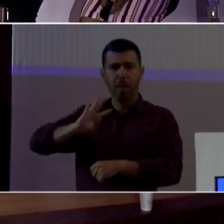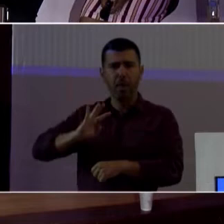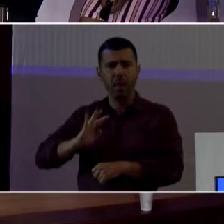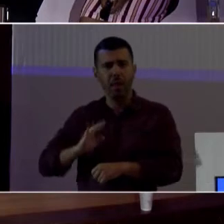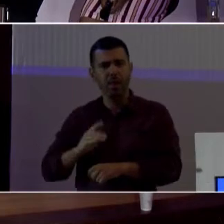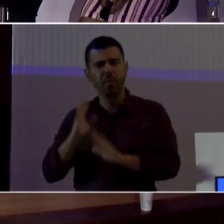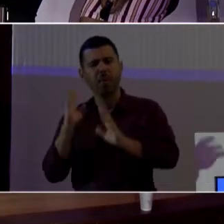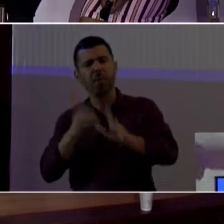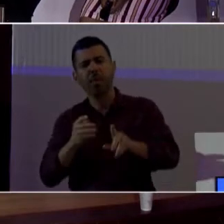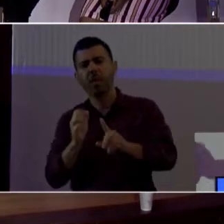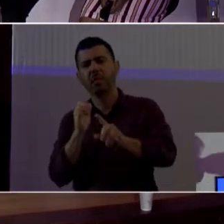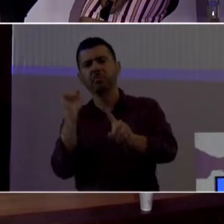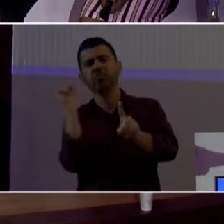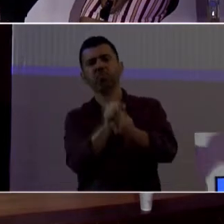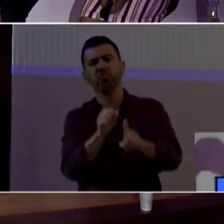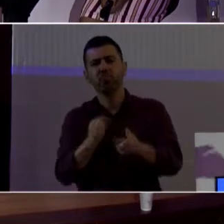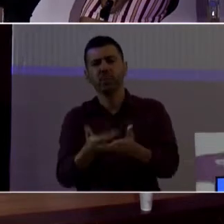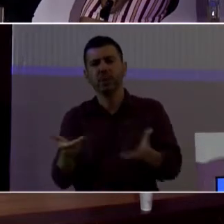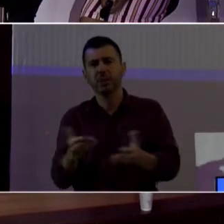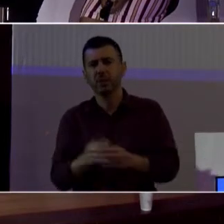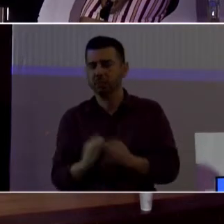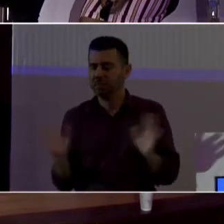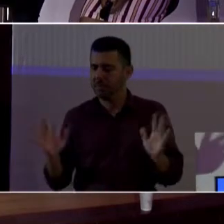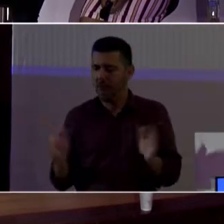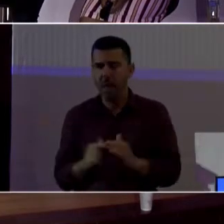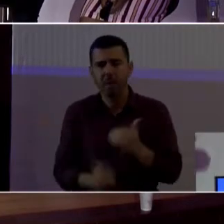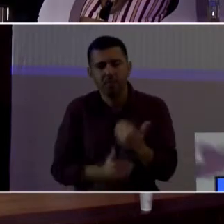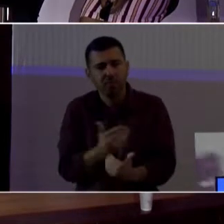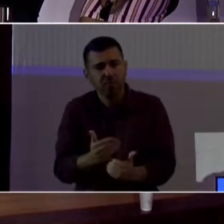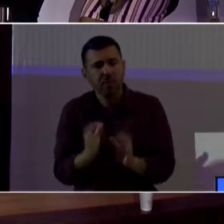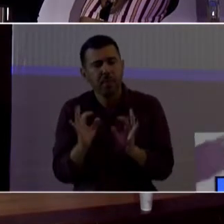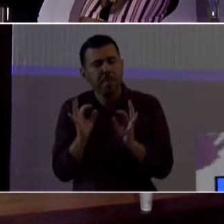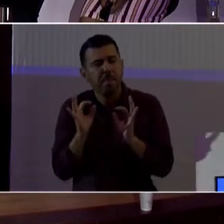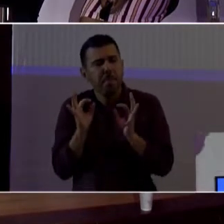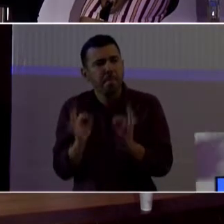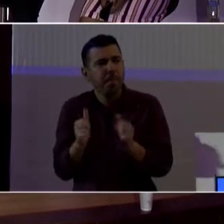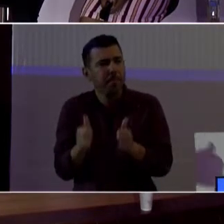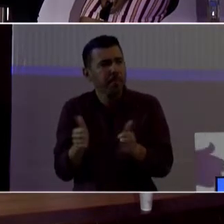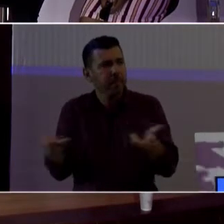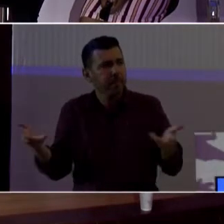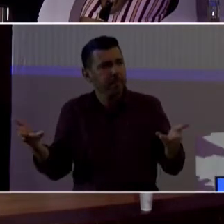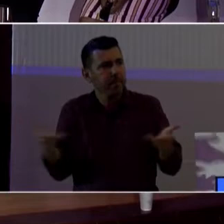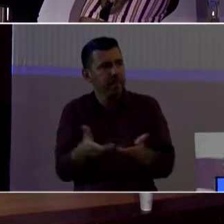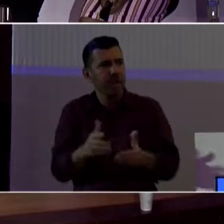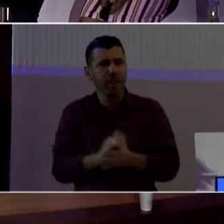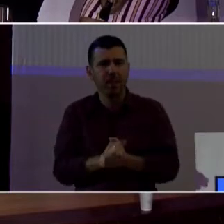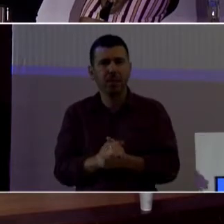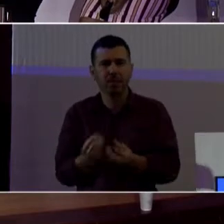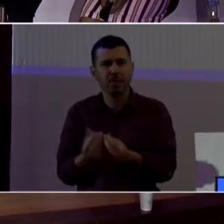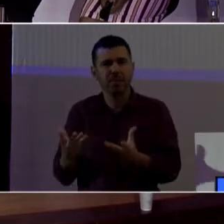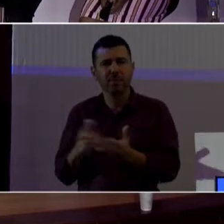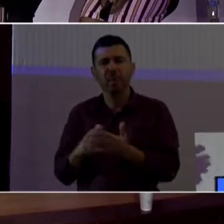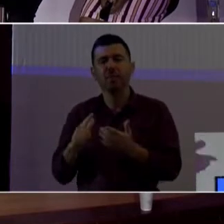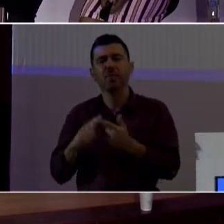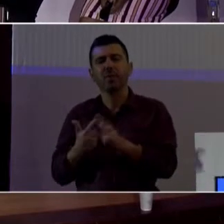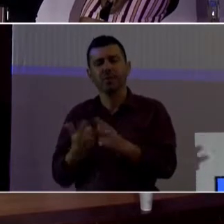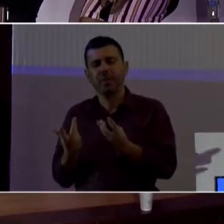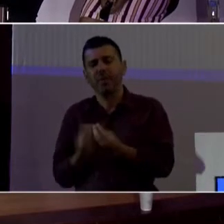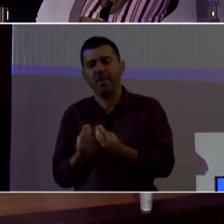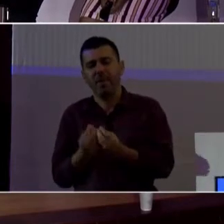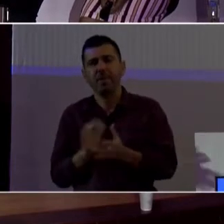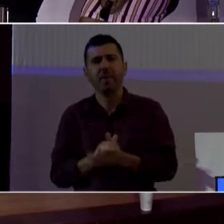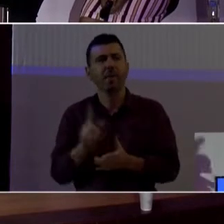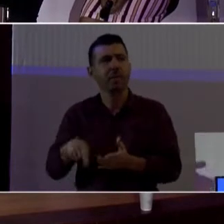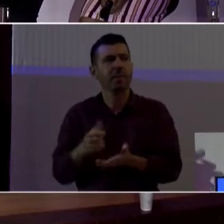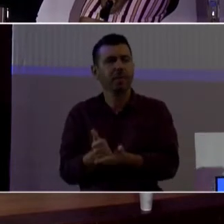abandonado. Incluso más que los mismos compañeros de nosotros del Consejo Nacional de Reincorporación del componente FARC, han